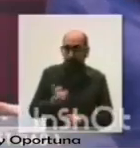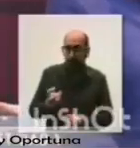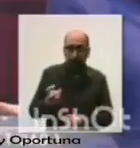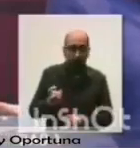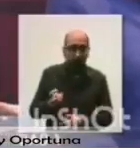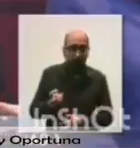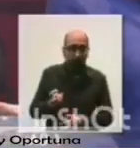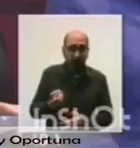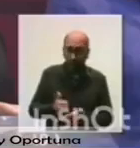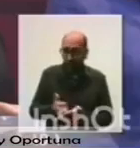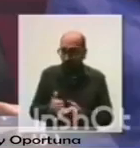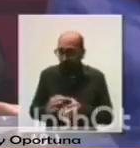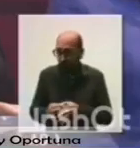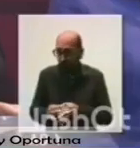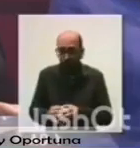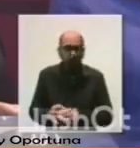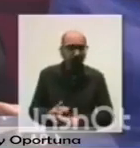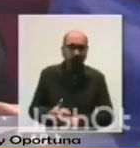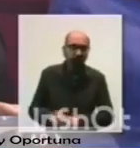Así.